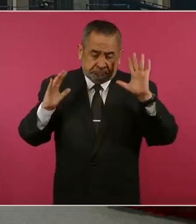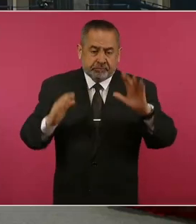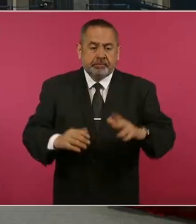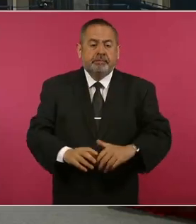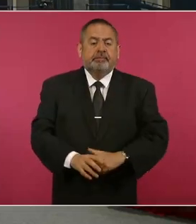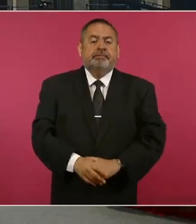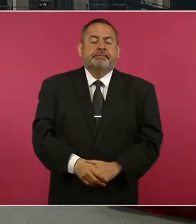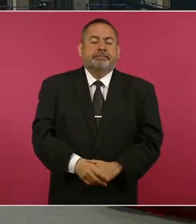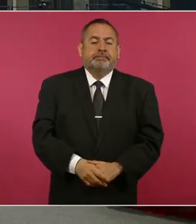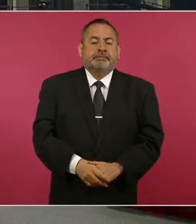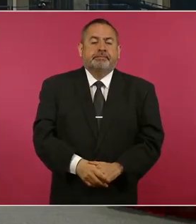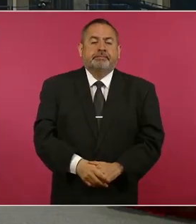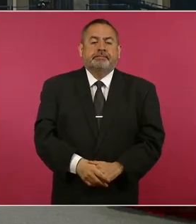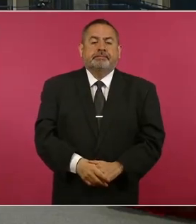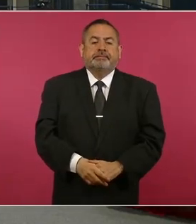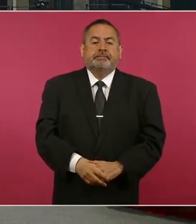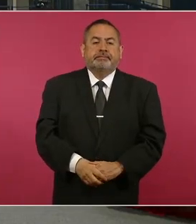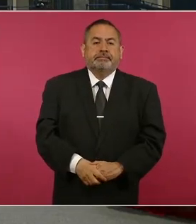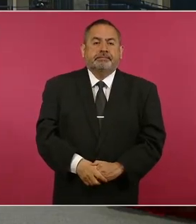Adelante.